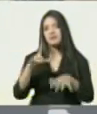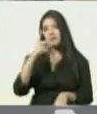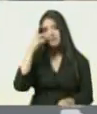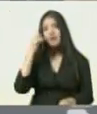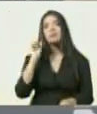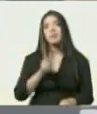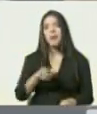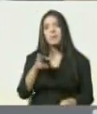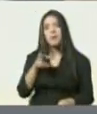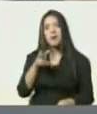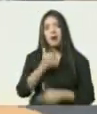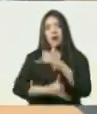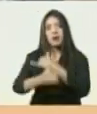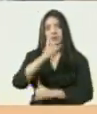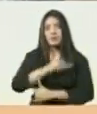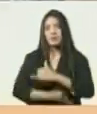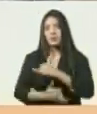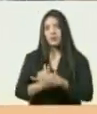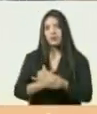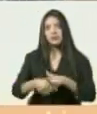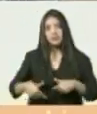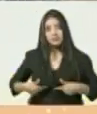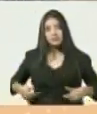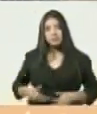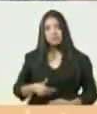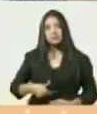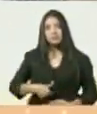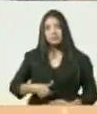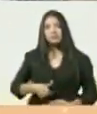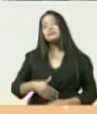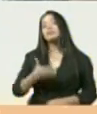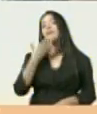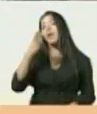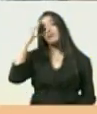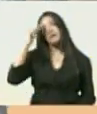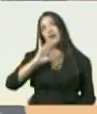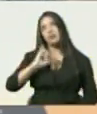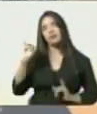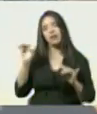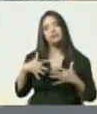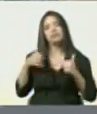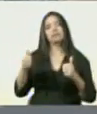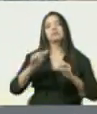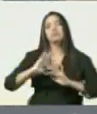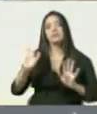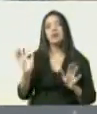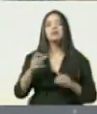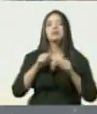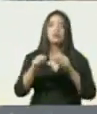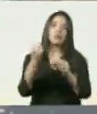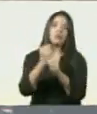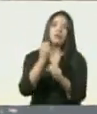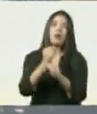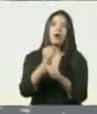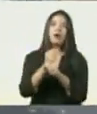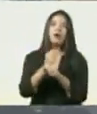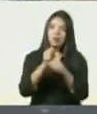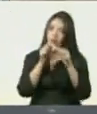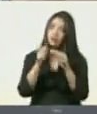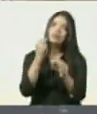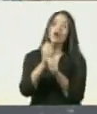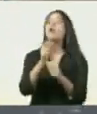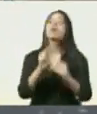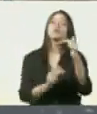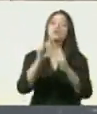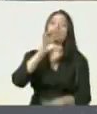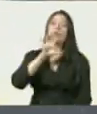aproximadamente, fueron heridos de bala en el abdomen. Gracias a Dios ya salieron de peligro y nosotros seguimos trabajando. Seguimos trabajando, construyendo